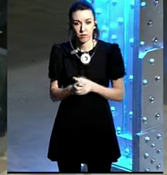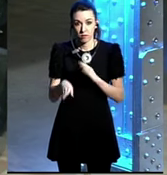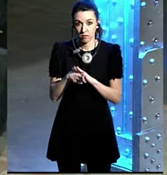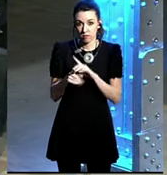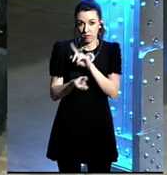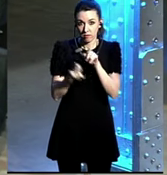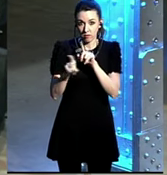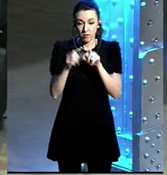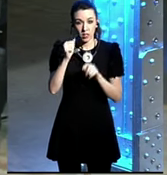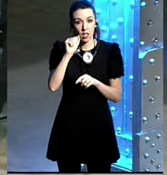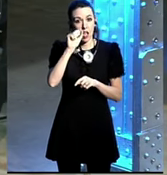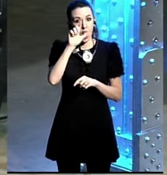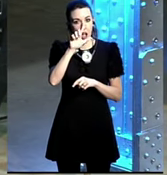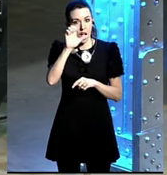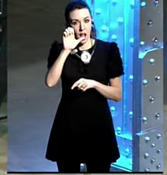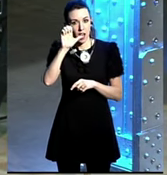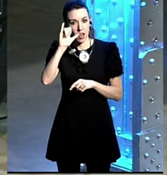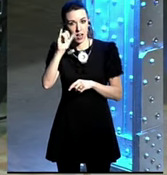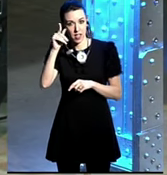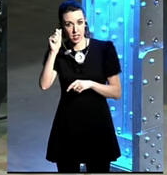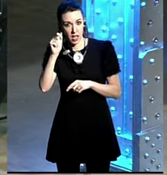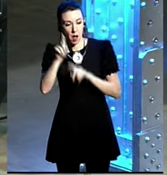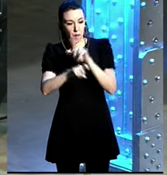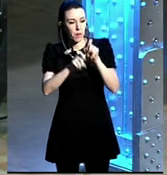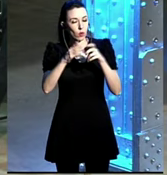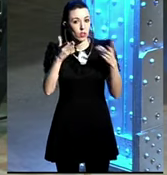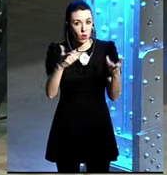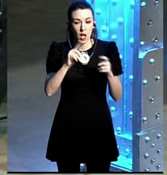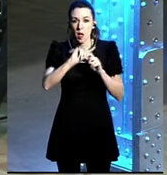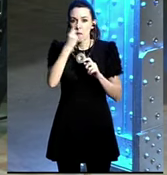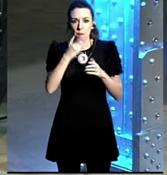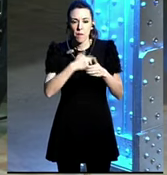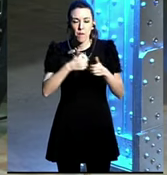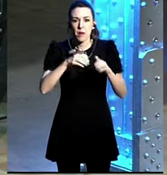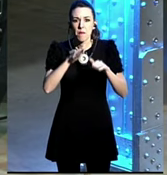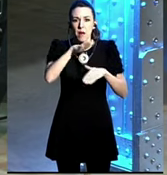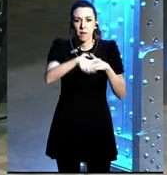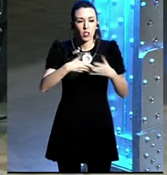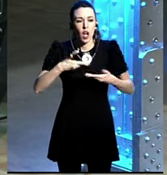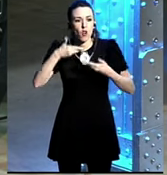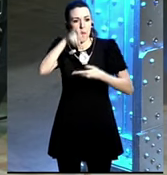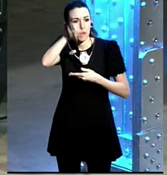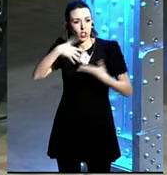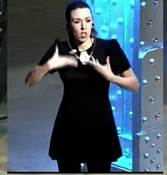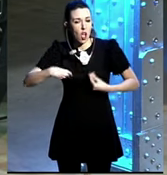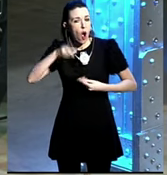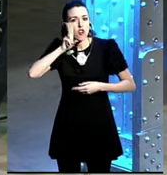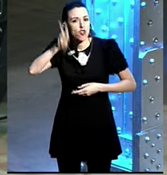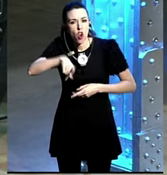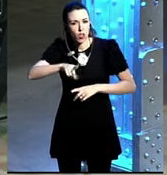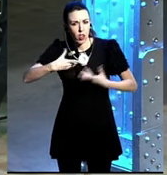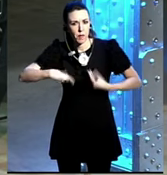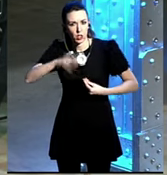Las preguntas, Aleika, por ejemplo, comenta: ¿cuál es el primer paso para ayudar a una persona con depresión que no reconoce que tiene